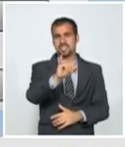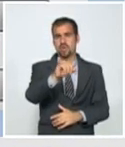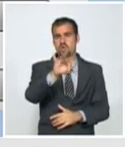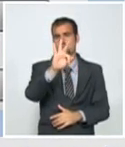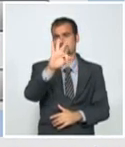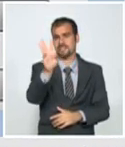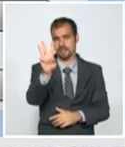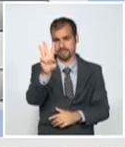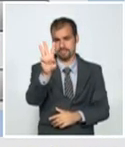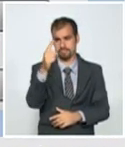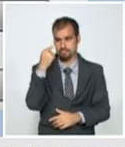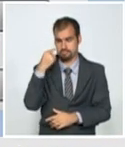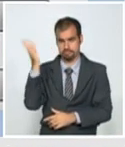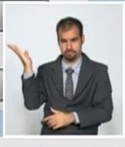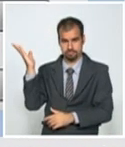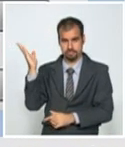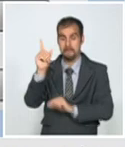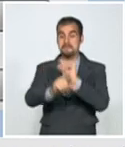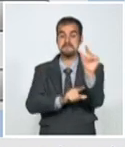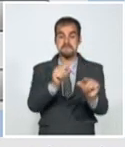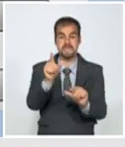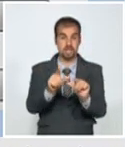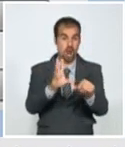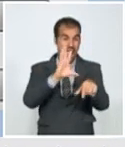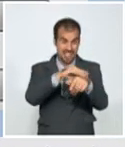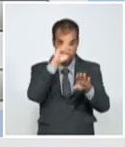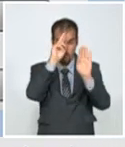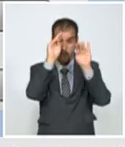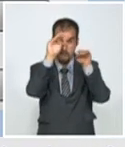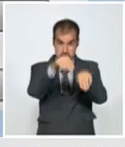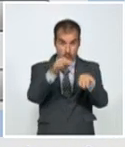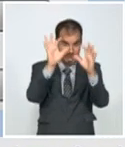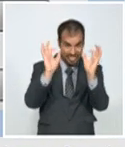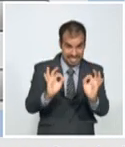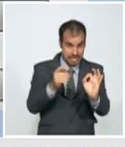125.802.683. Activos ayer, positivos,